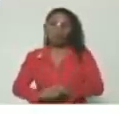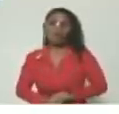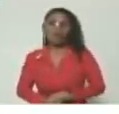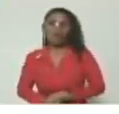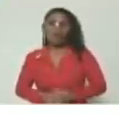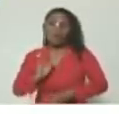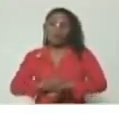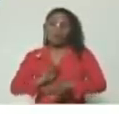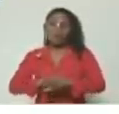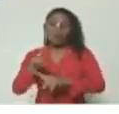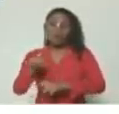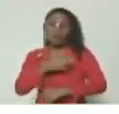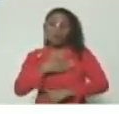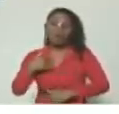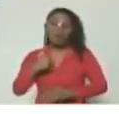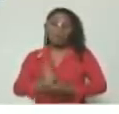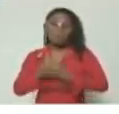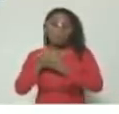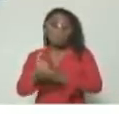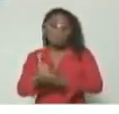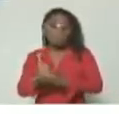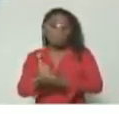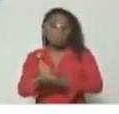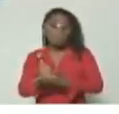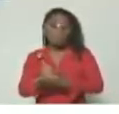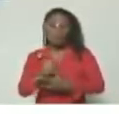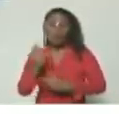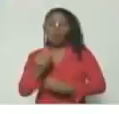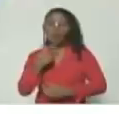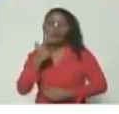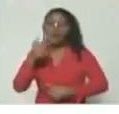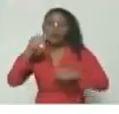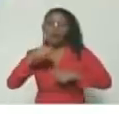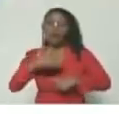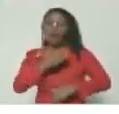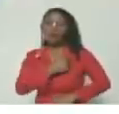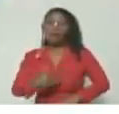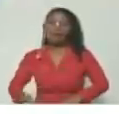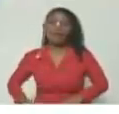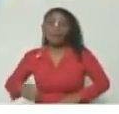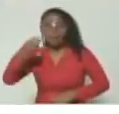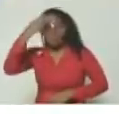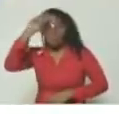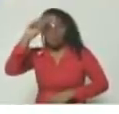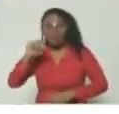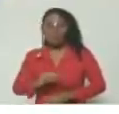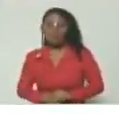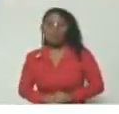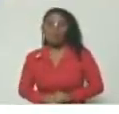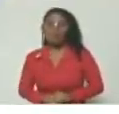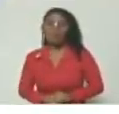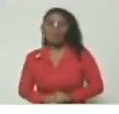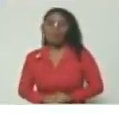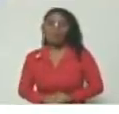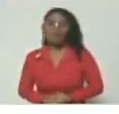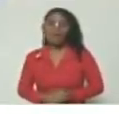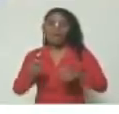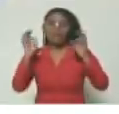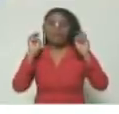Por eso, si quieren ayudar, como decía hoy el presidente de México, en